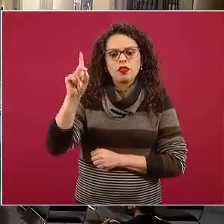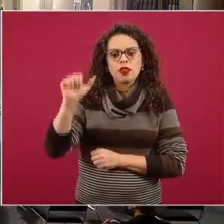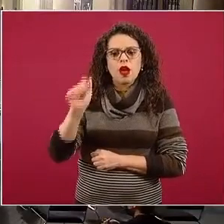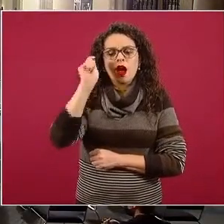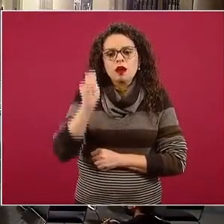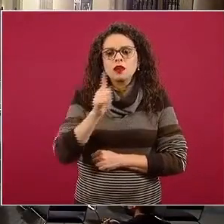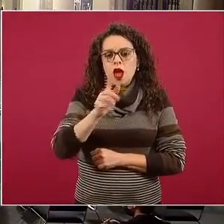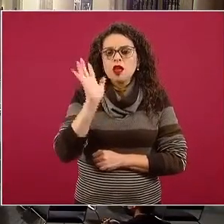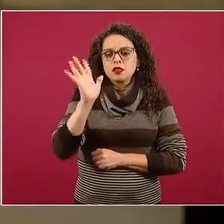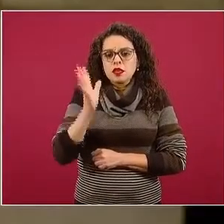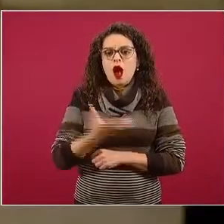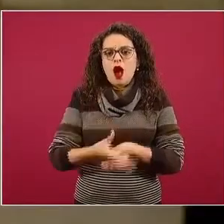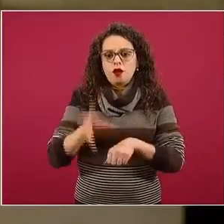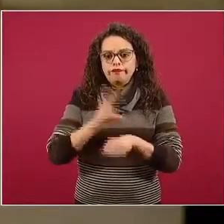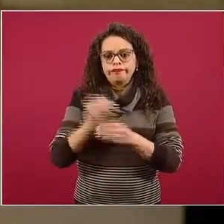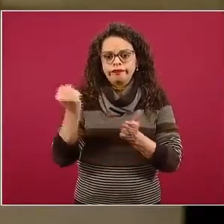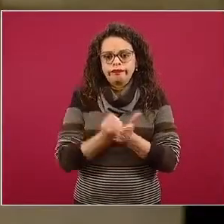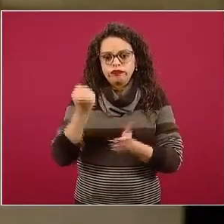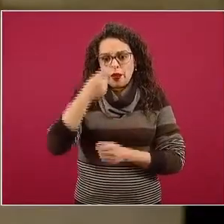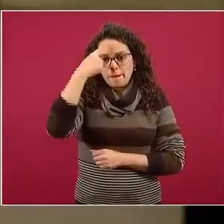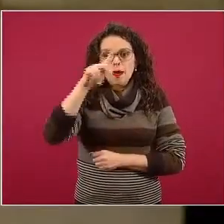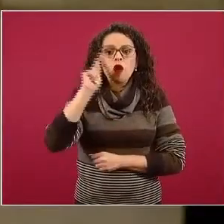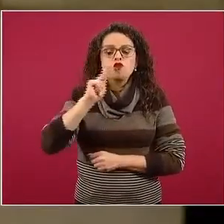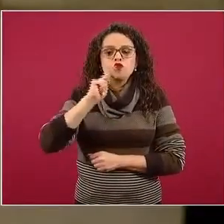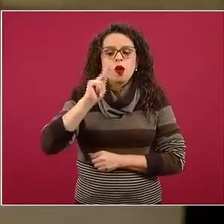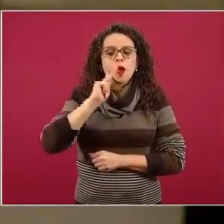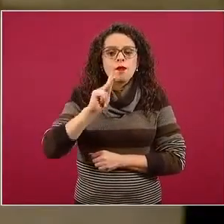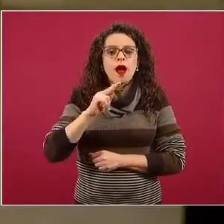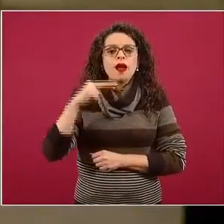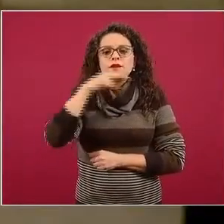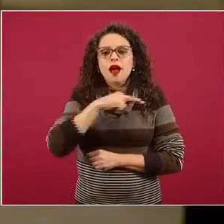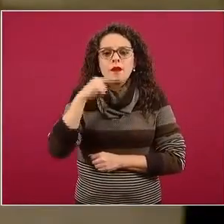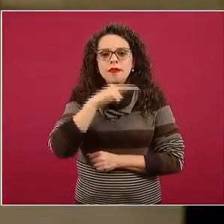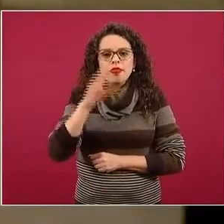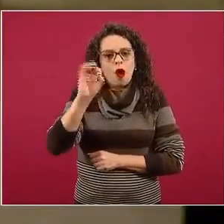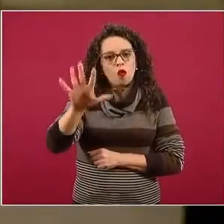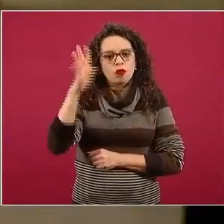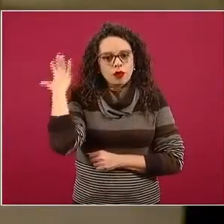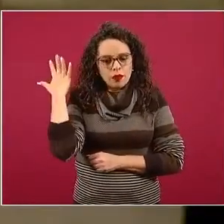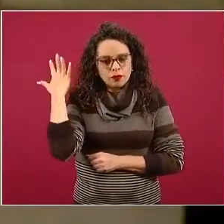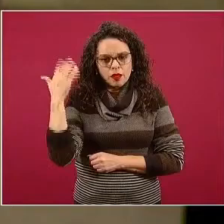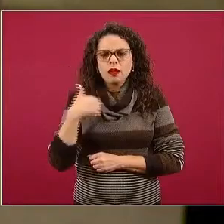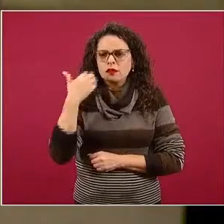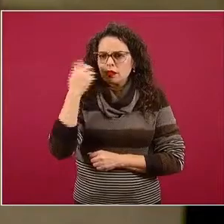pruebas rápidas para diagnóstico molecular de COVID. ¿Su opinión al respecto y si lo ve viable